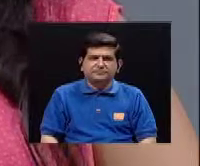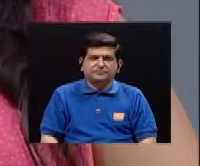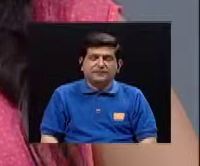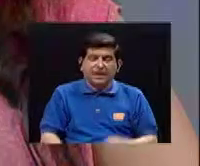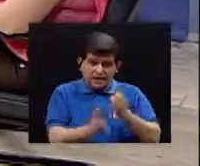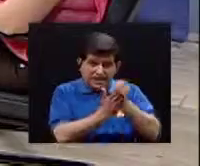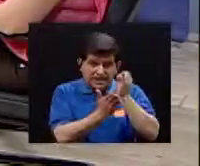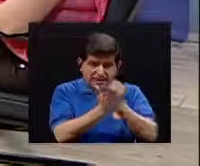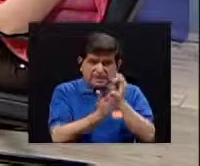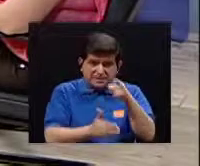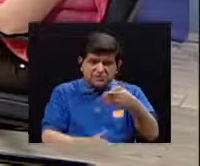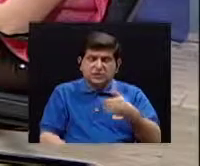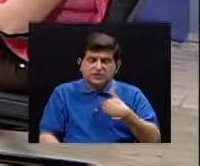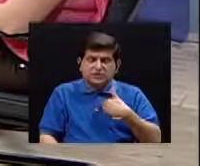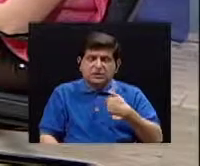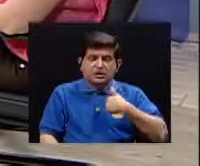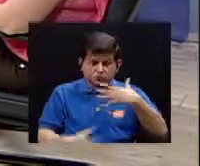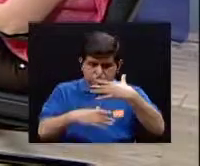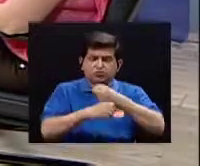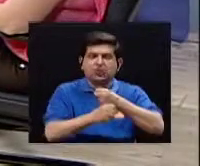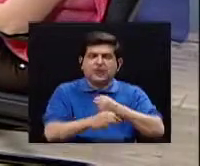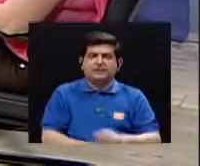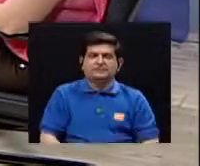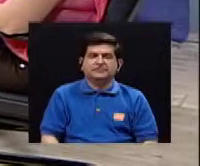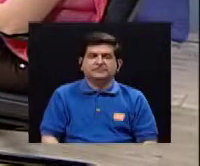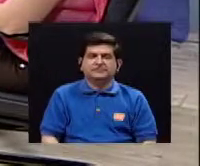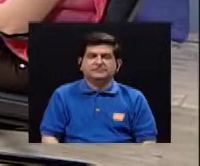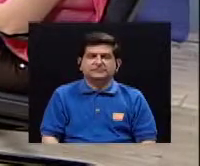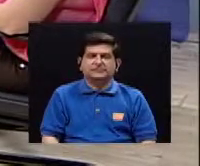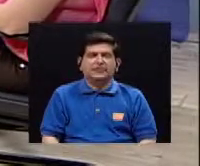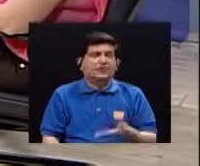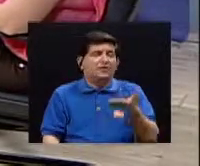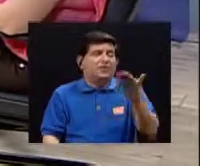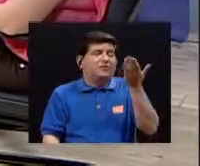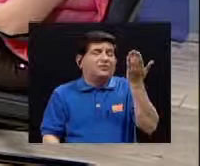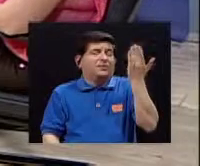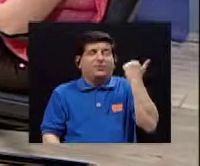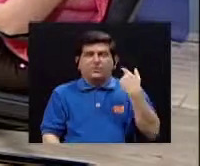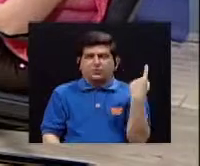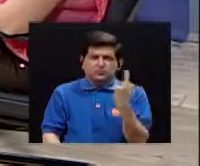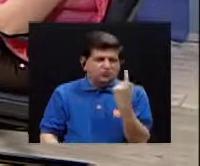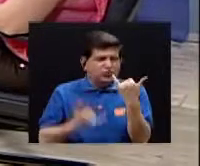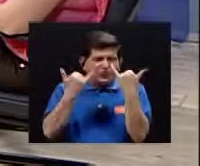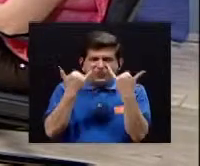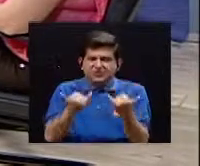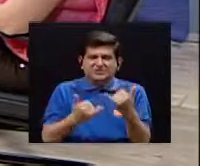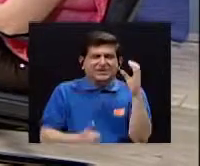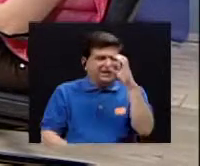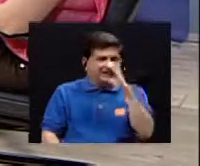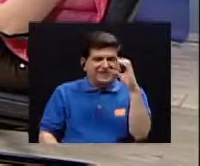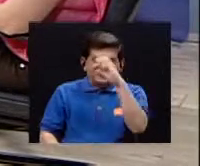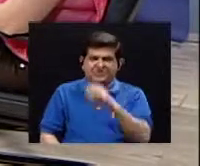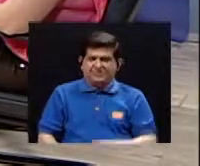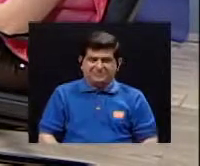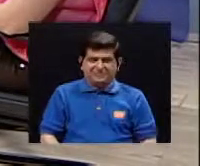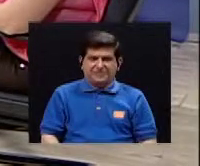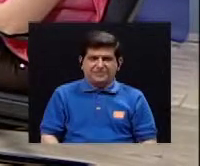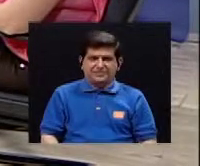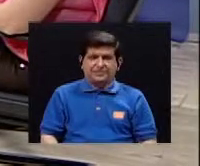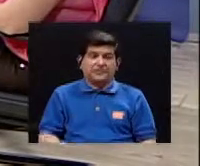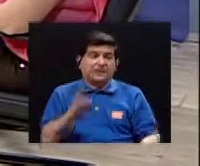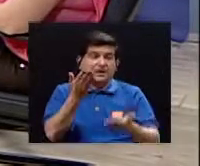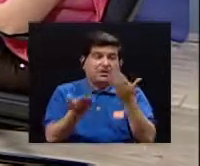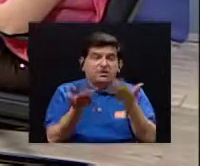digamos la investigación ahí estaba porque yo la hice o sea desde hace un montón entonces fue nada más cómo buscar y